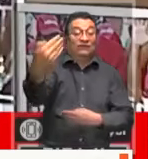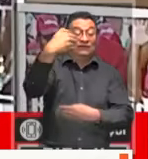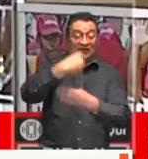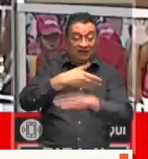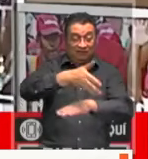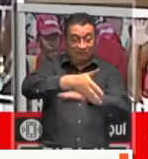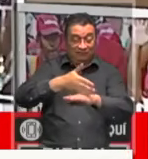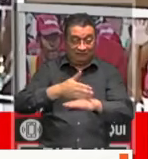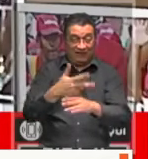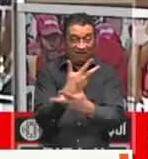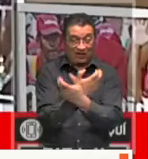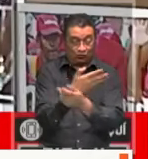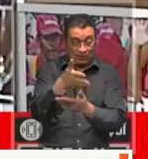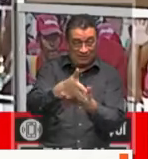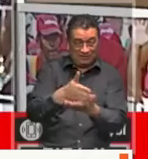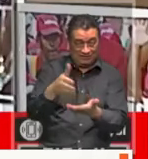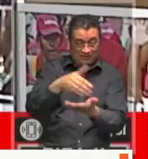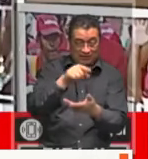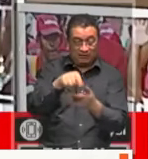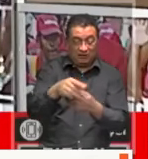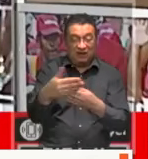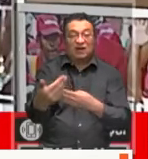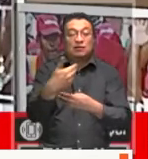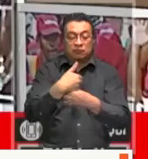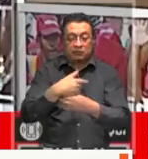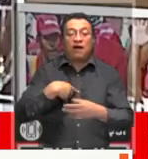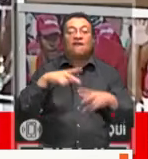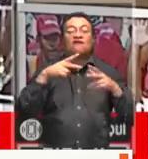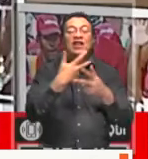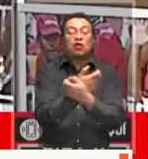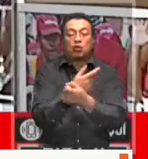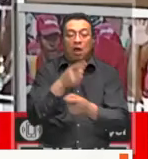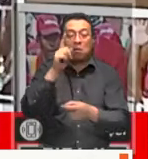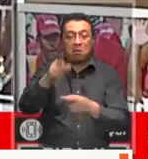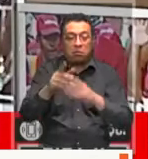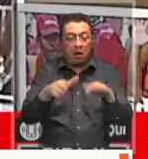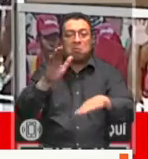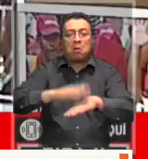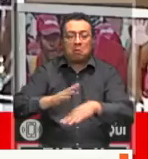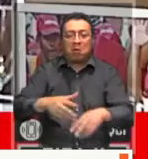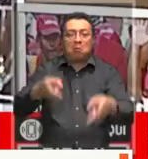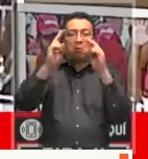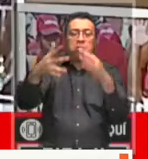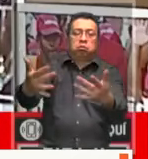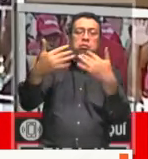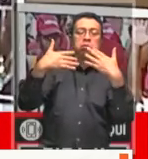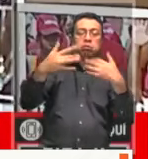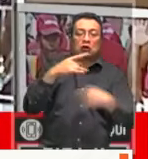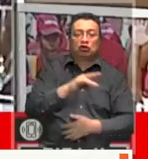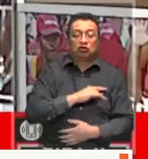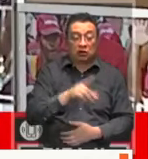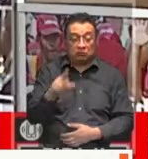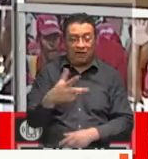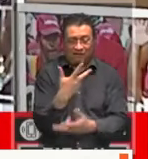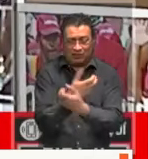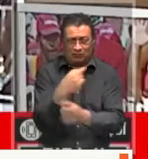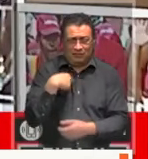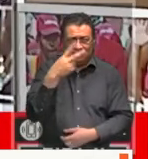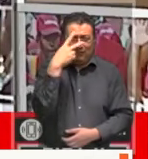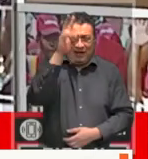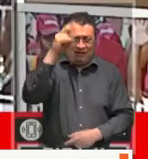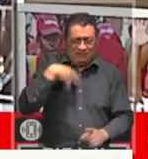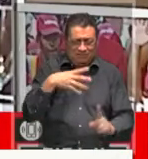frontera con Venezuela a invadir a Venezuela, está autorizando cualquier cosa de nosotros en Chile. Venezuela no tiene nada que ver con ese